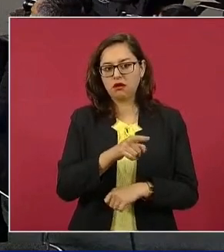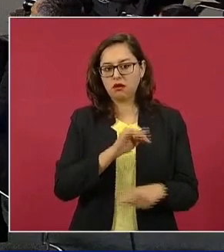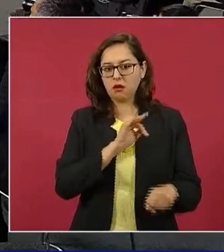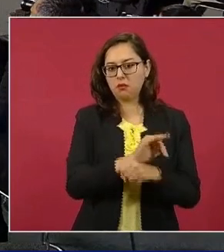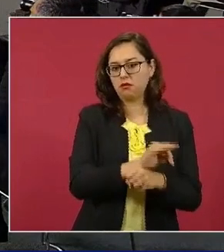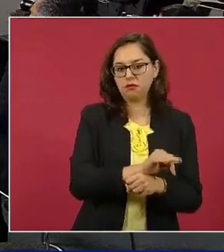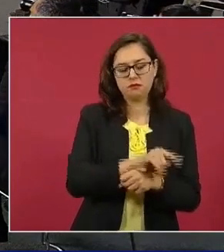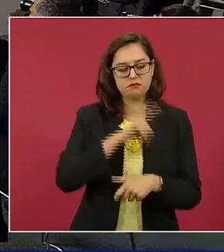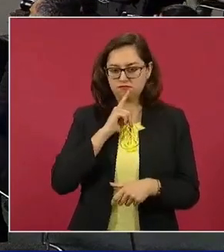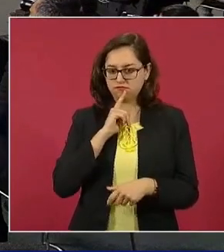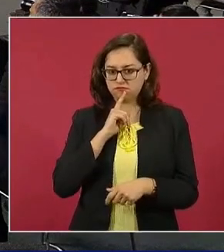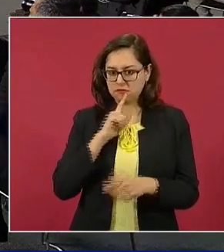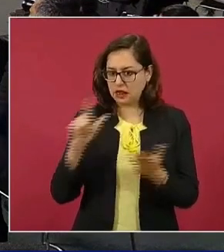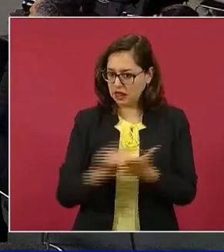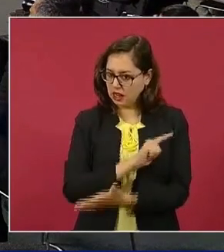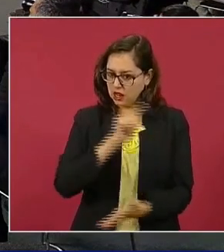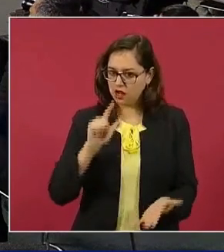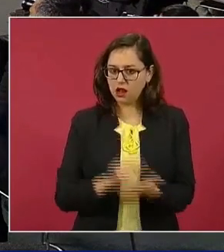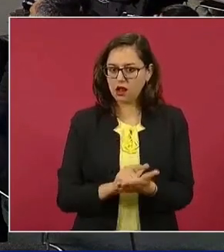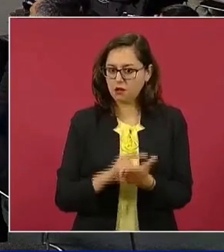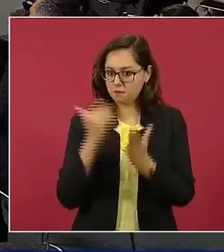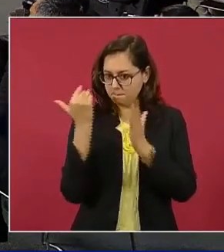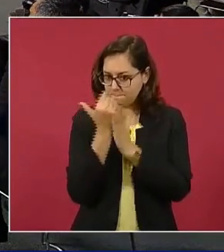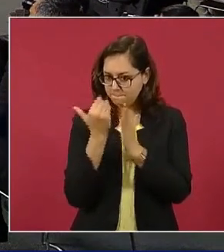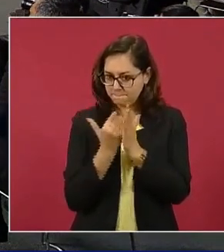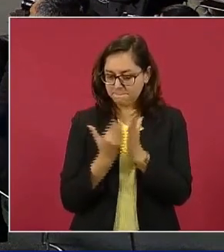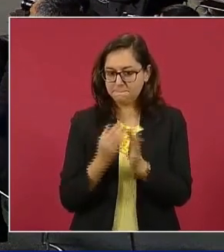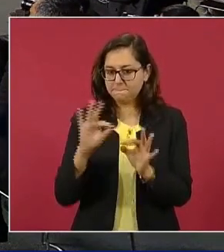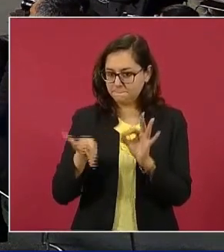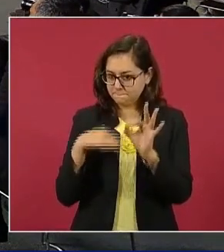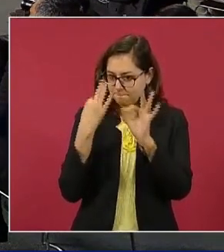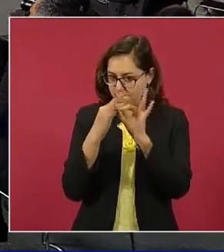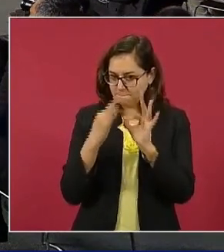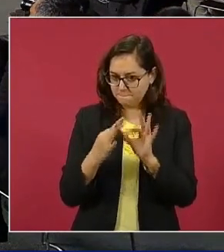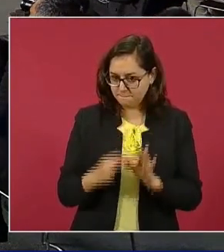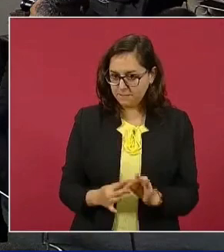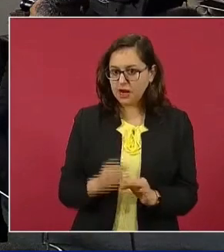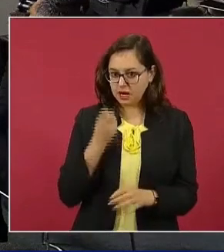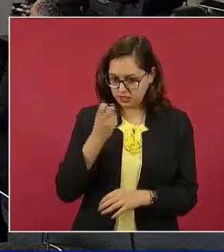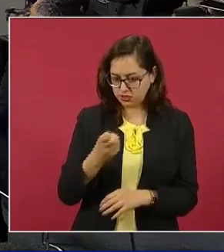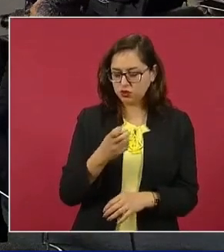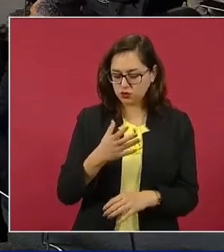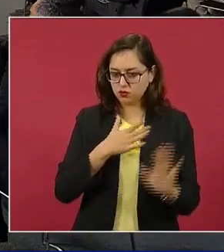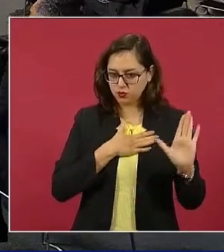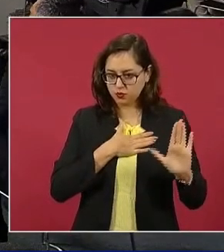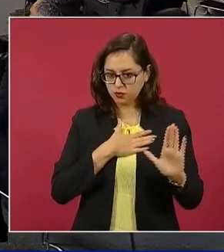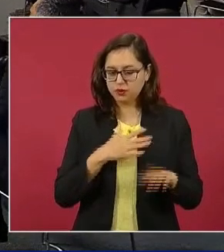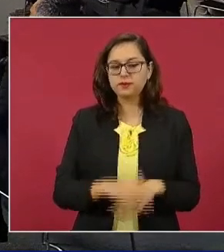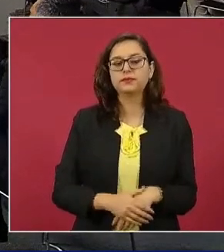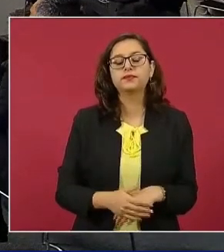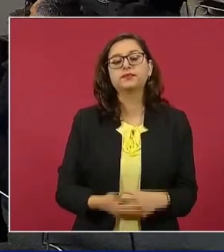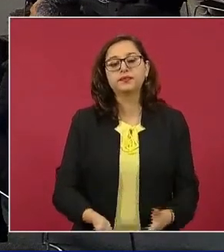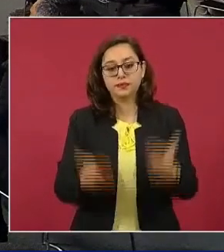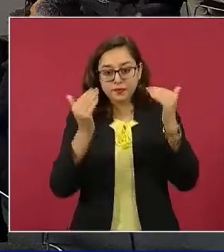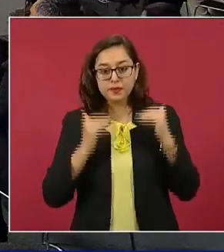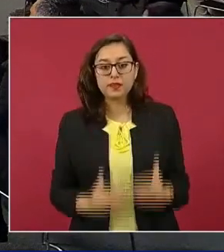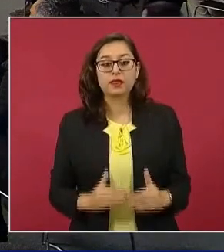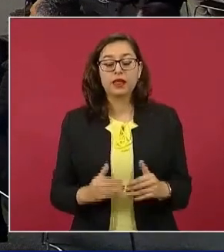actúe en el marco de la ley. Acerca de los apoyos a la frontera, ya